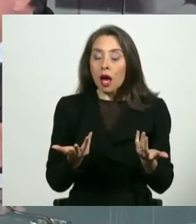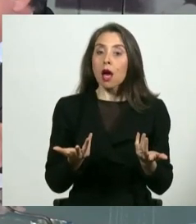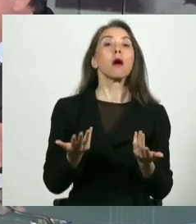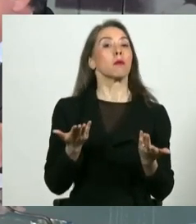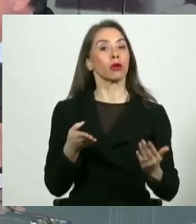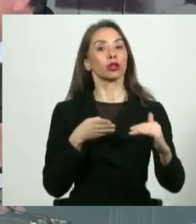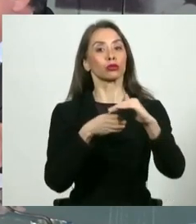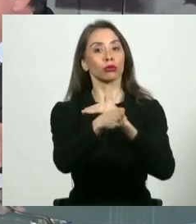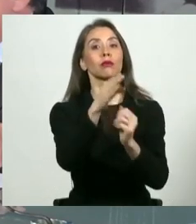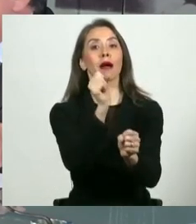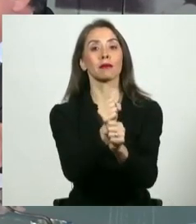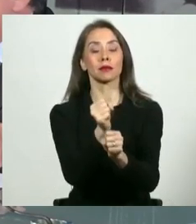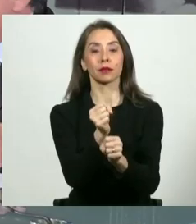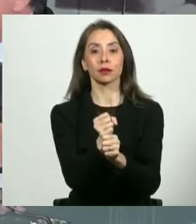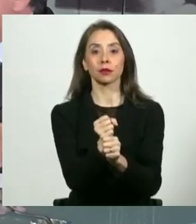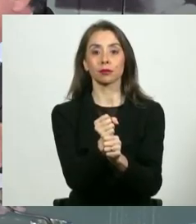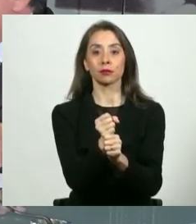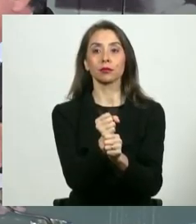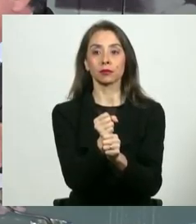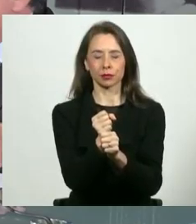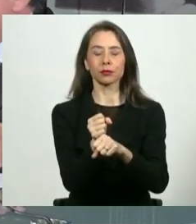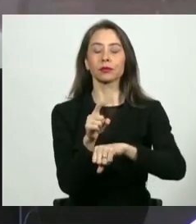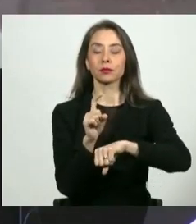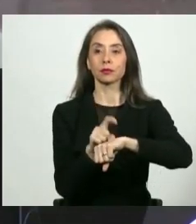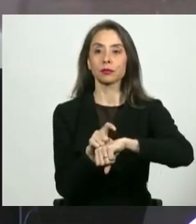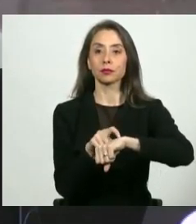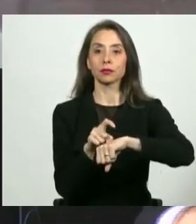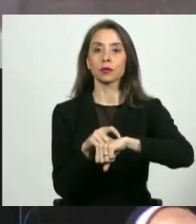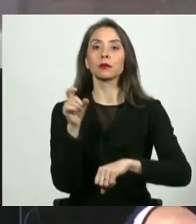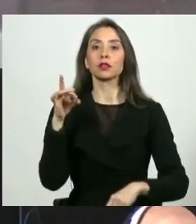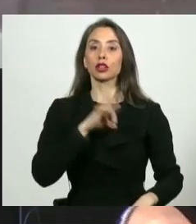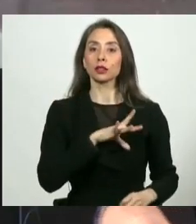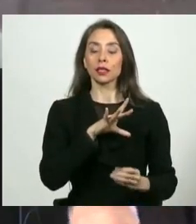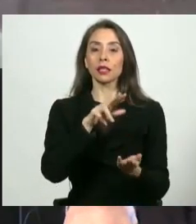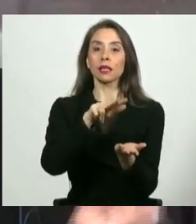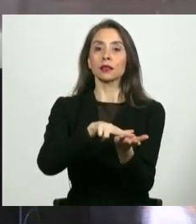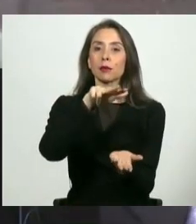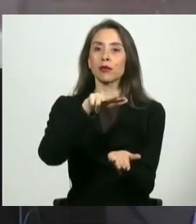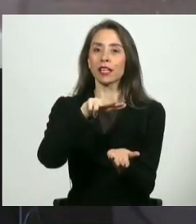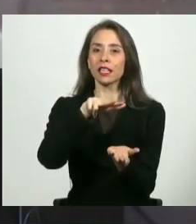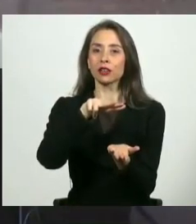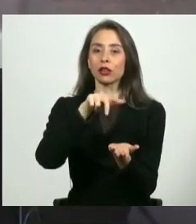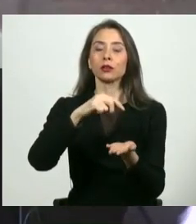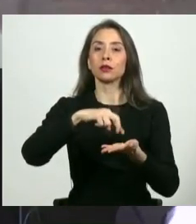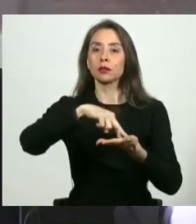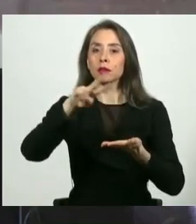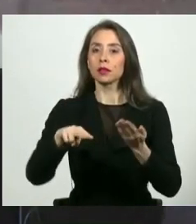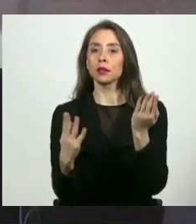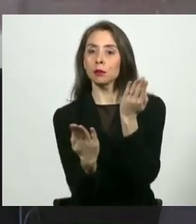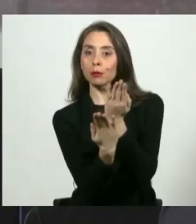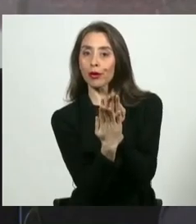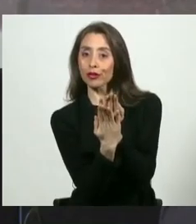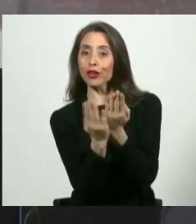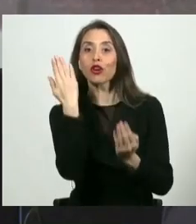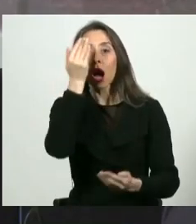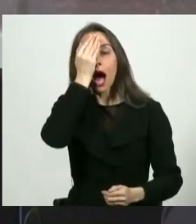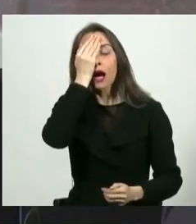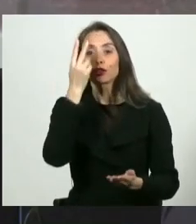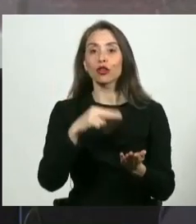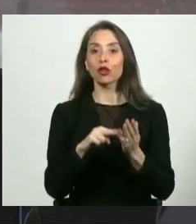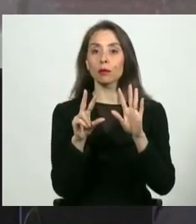al mundo laboral. Desde el momento que el Estado de Chile ratificó esta convención y su protocolo facultativo en agosto del